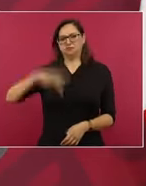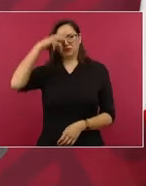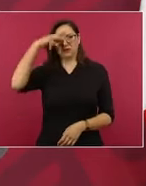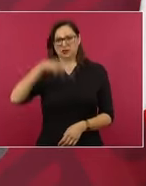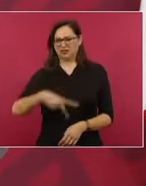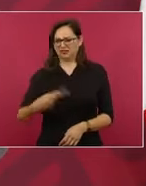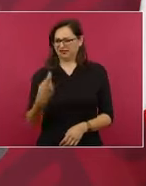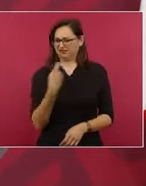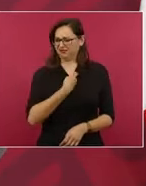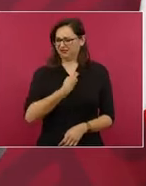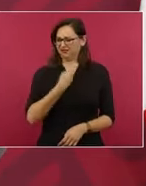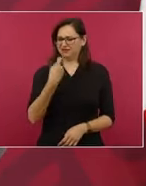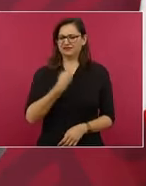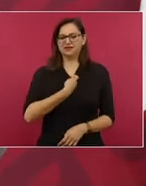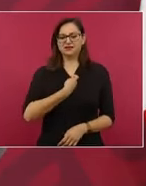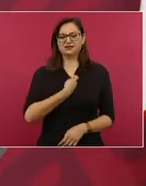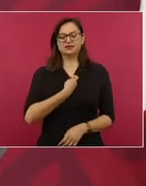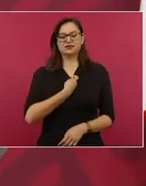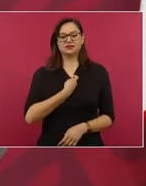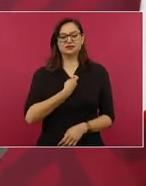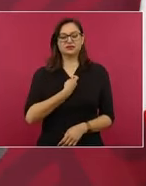como mexicanos.